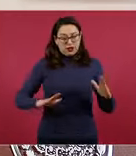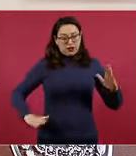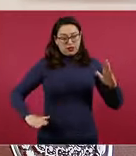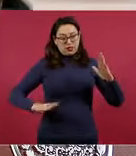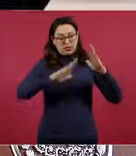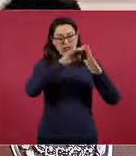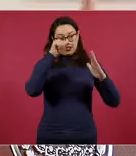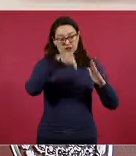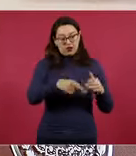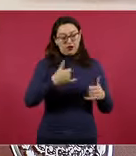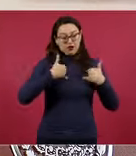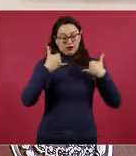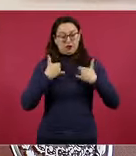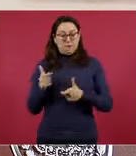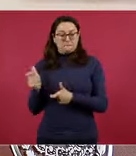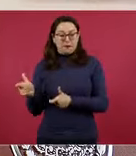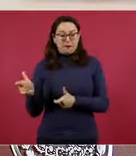Al día siguiente,